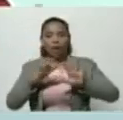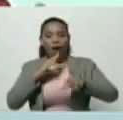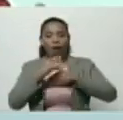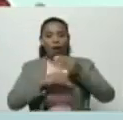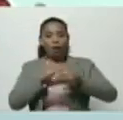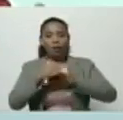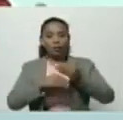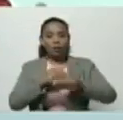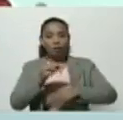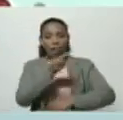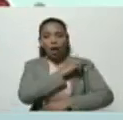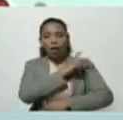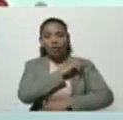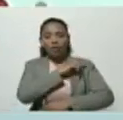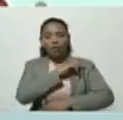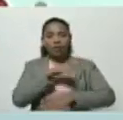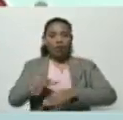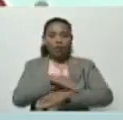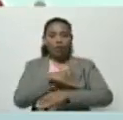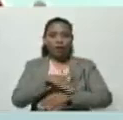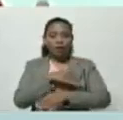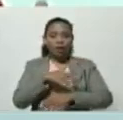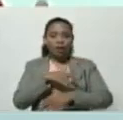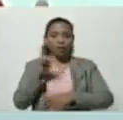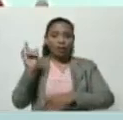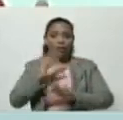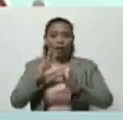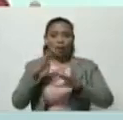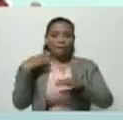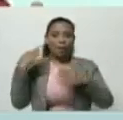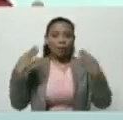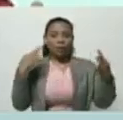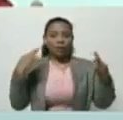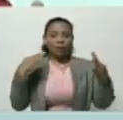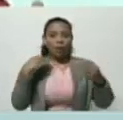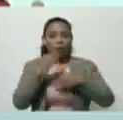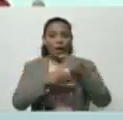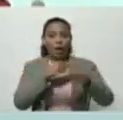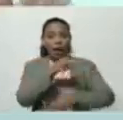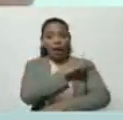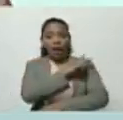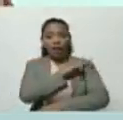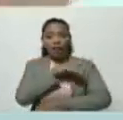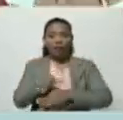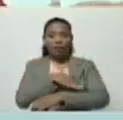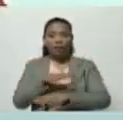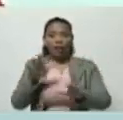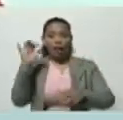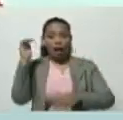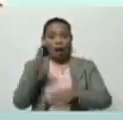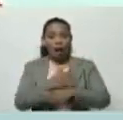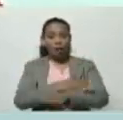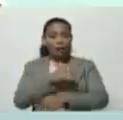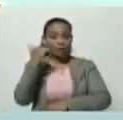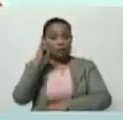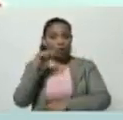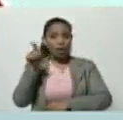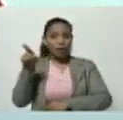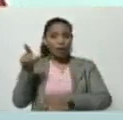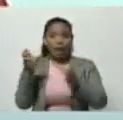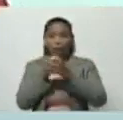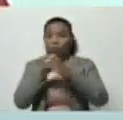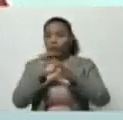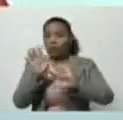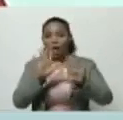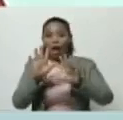ejerciendo la jefatura de calles que fueron electos. Los que eran jefes de calle antes del sábado ya no están, ese equipo ya no está,